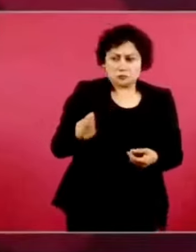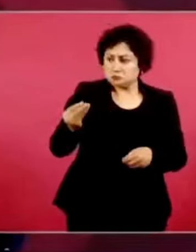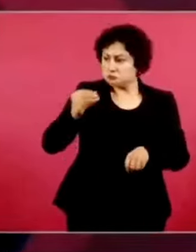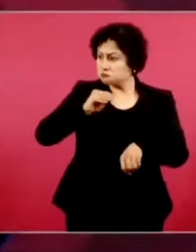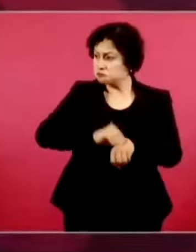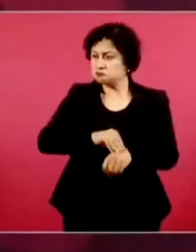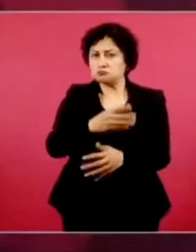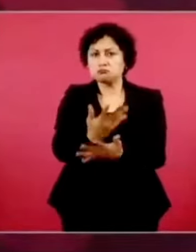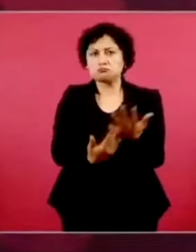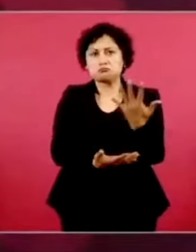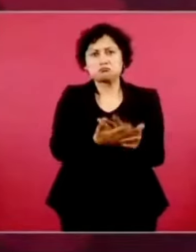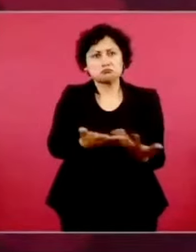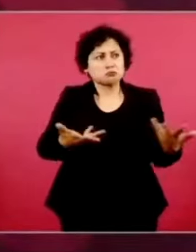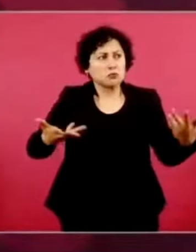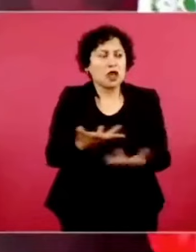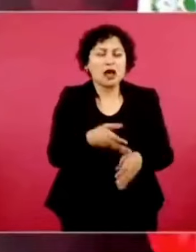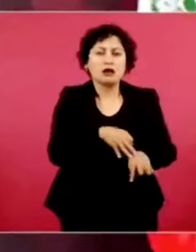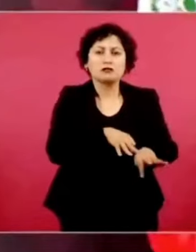Porque,